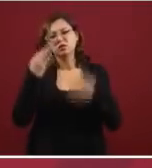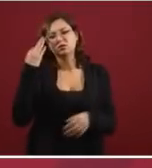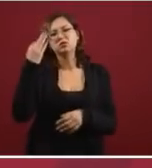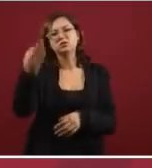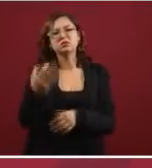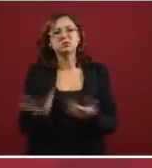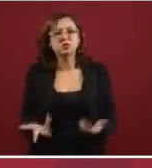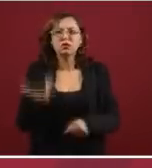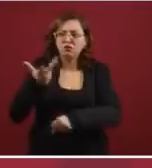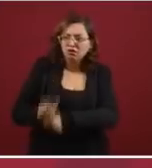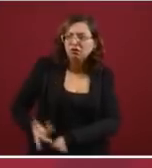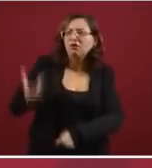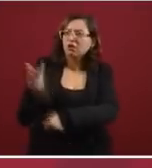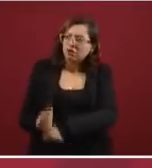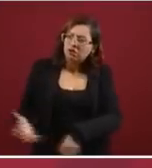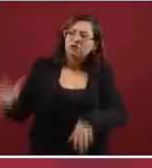cambiar las cosas?